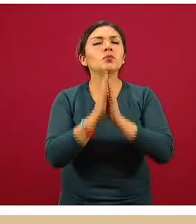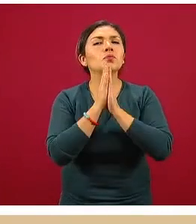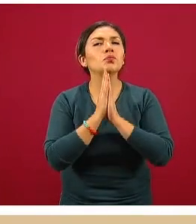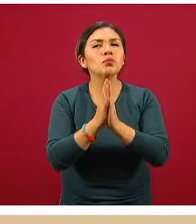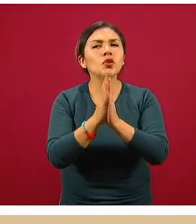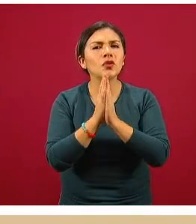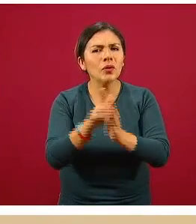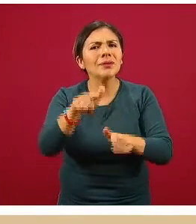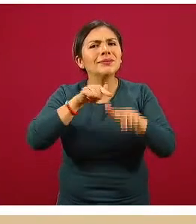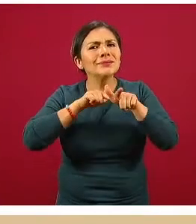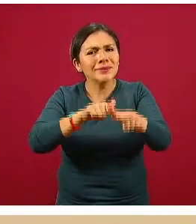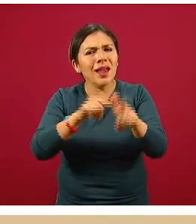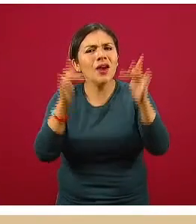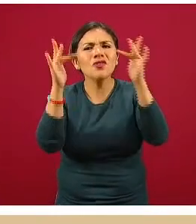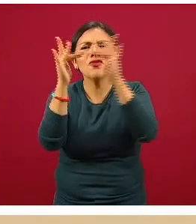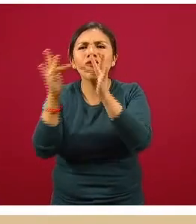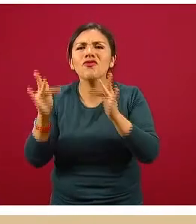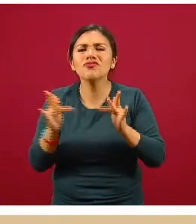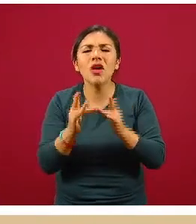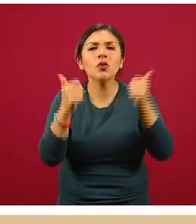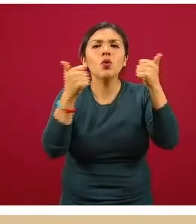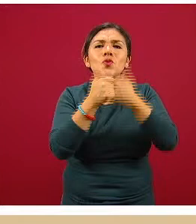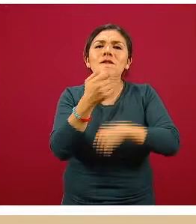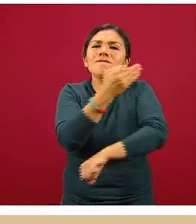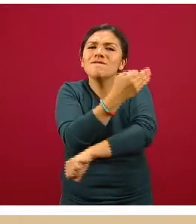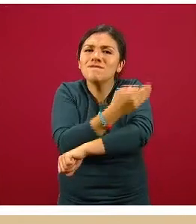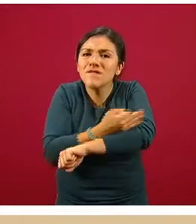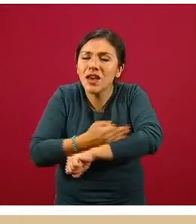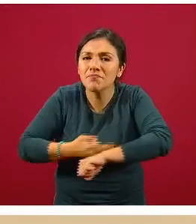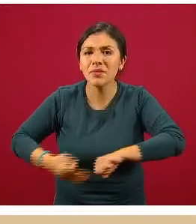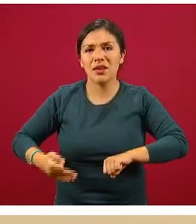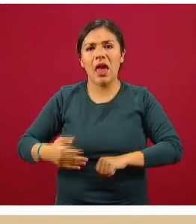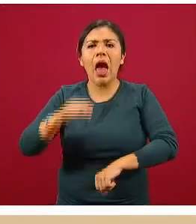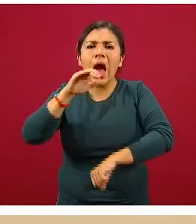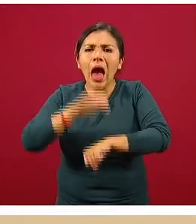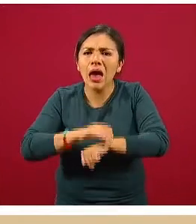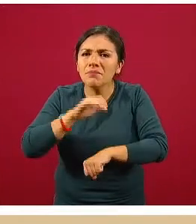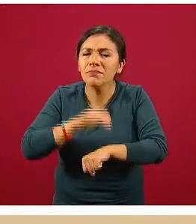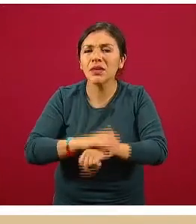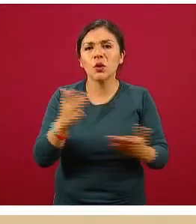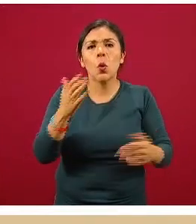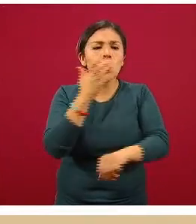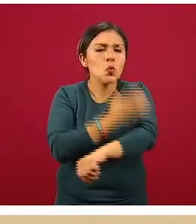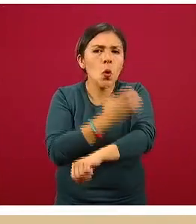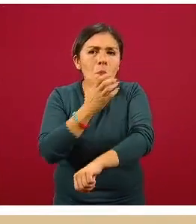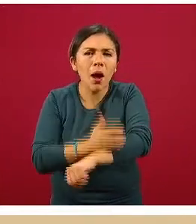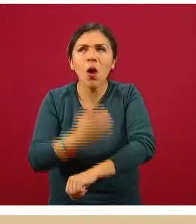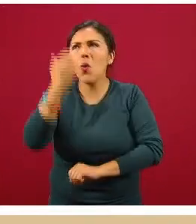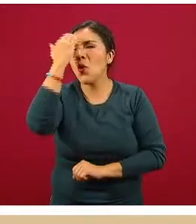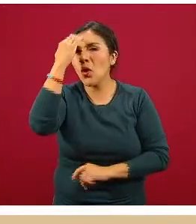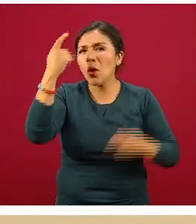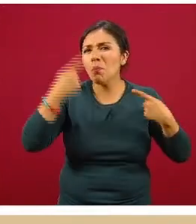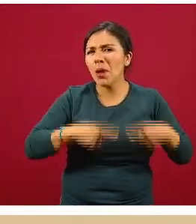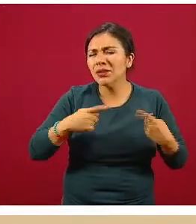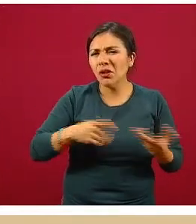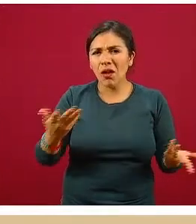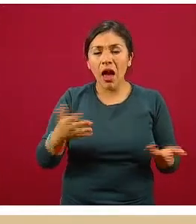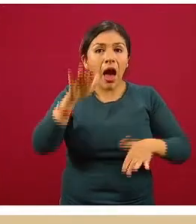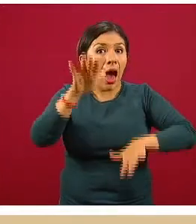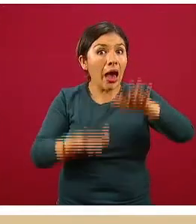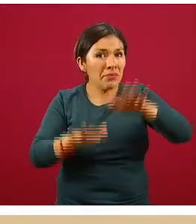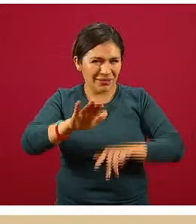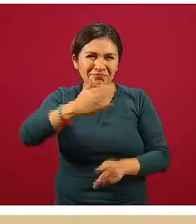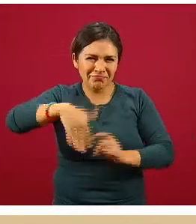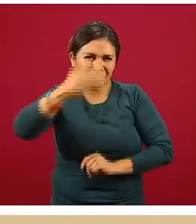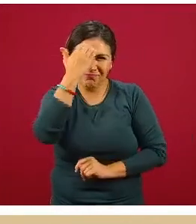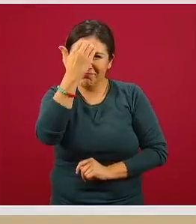favor contacto con nuestra gente, con nuestros familiares, con nuestros amigos, con los conocidos. A veces, y todos lo